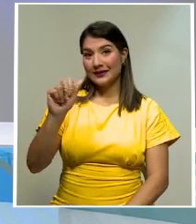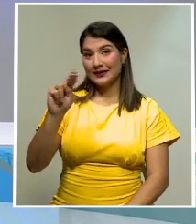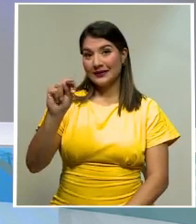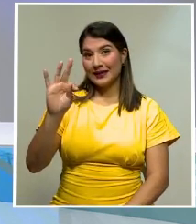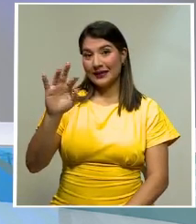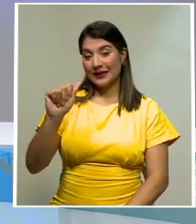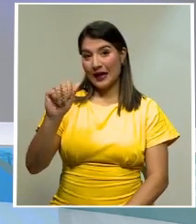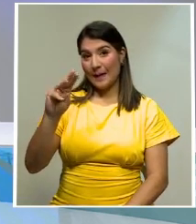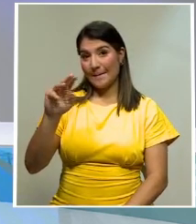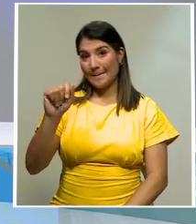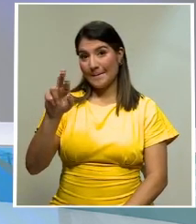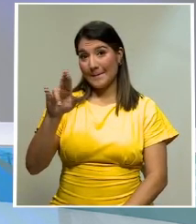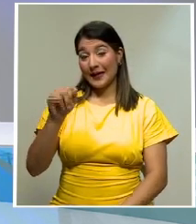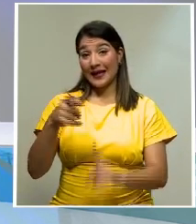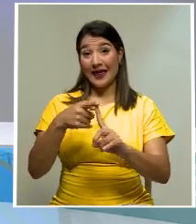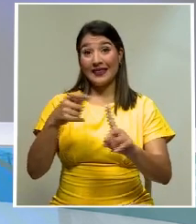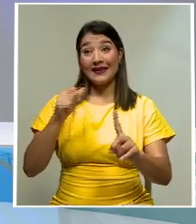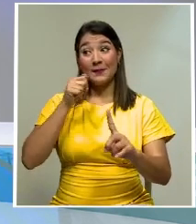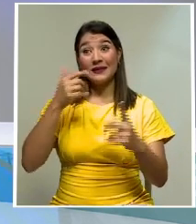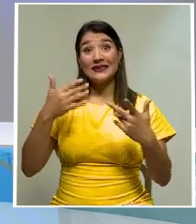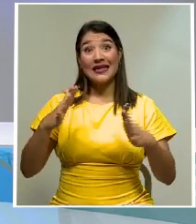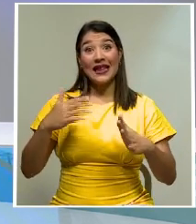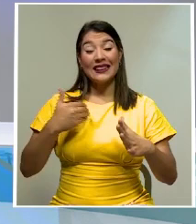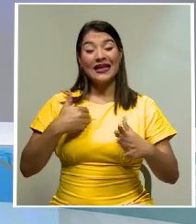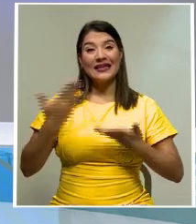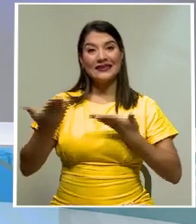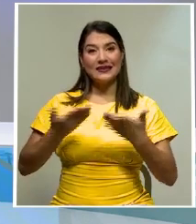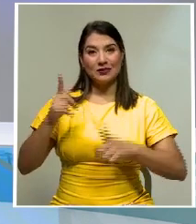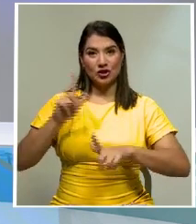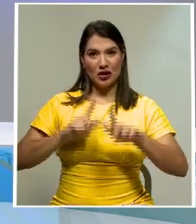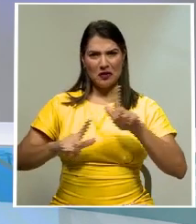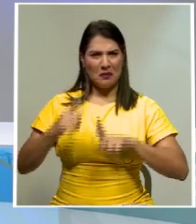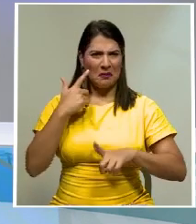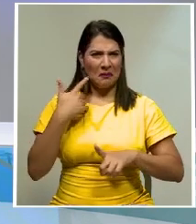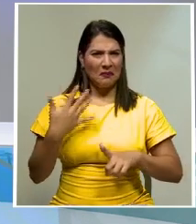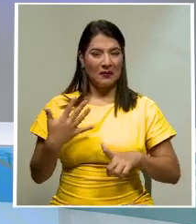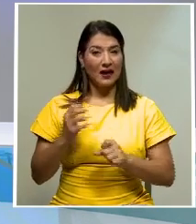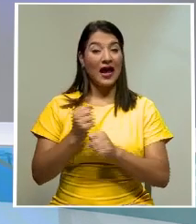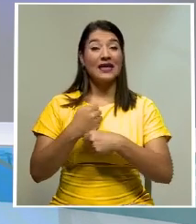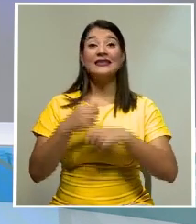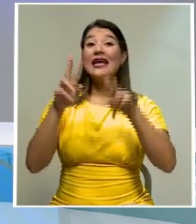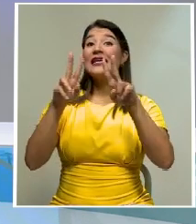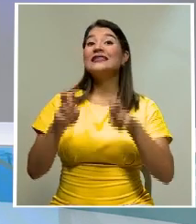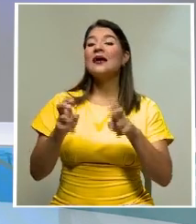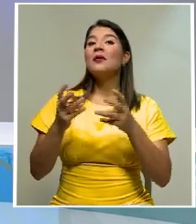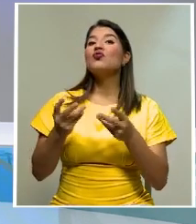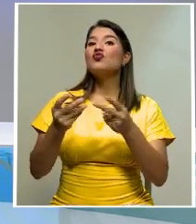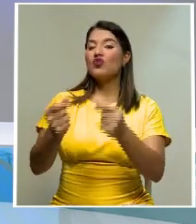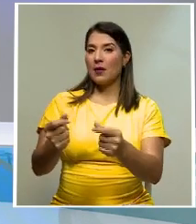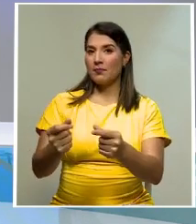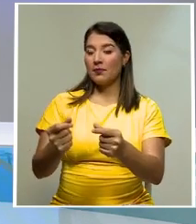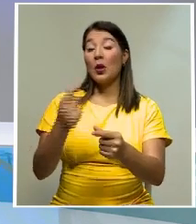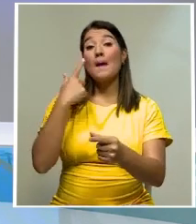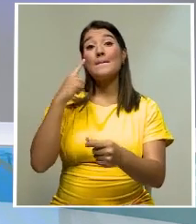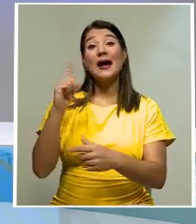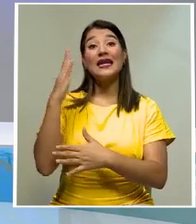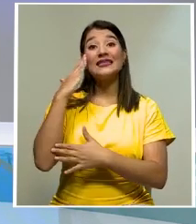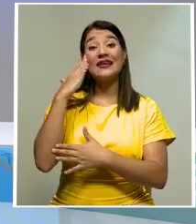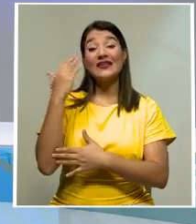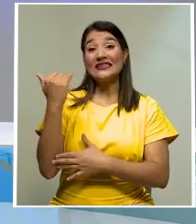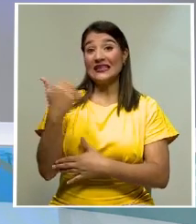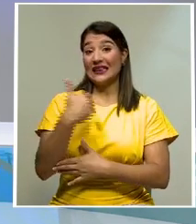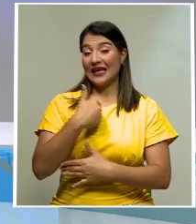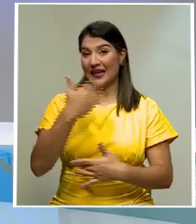viernes el servicio de laboratorio para pruebas rápidas de detección de COVID-19. Los resultados se darán en un